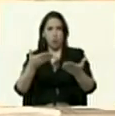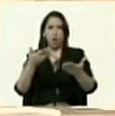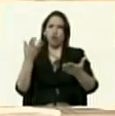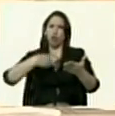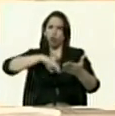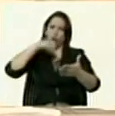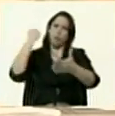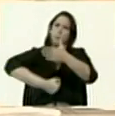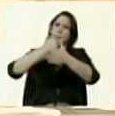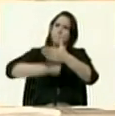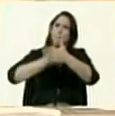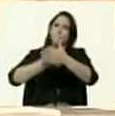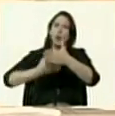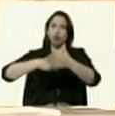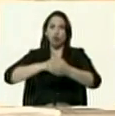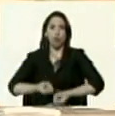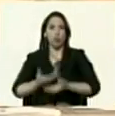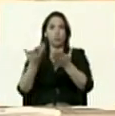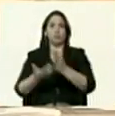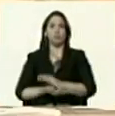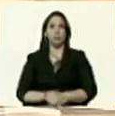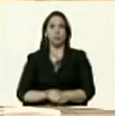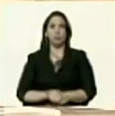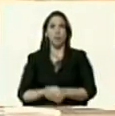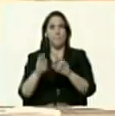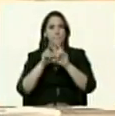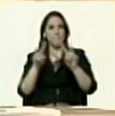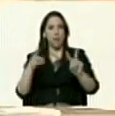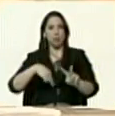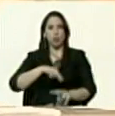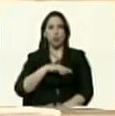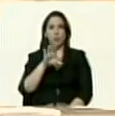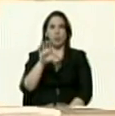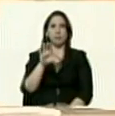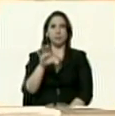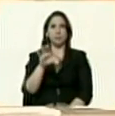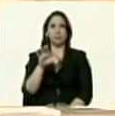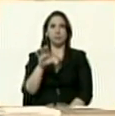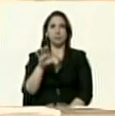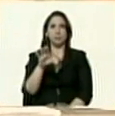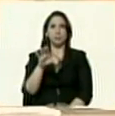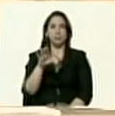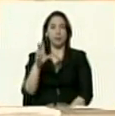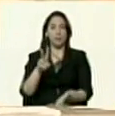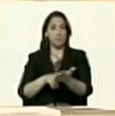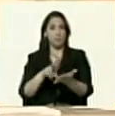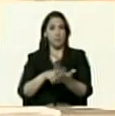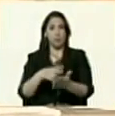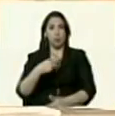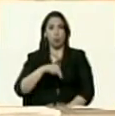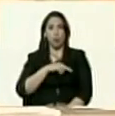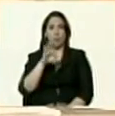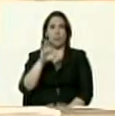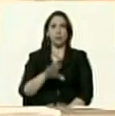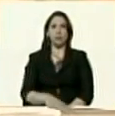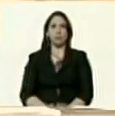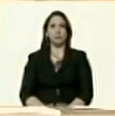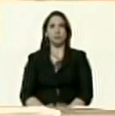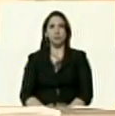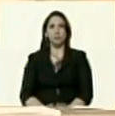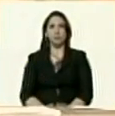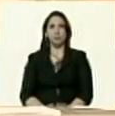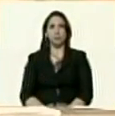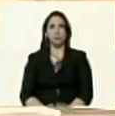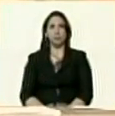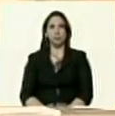dando. Estamos dando por la paz de nuestro país, por la verdad de nuestra patria.